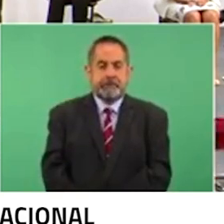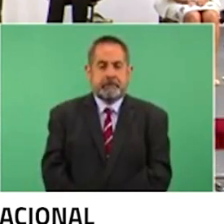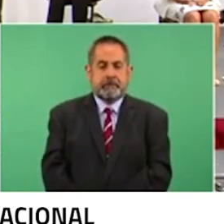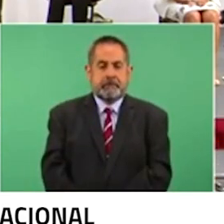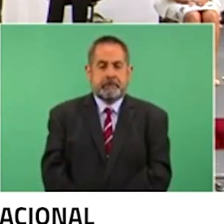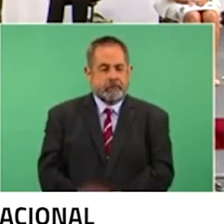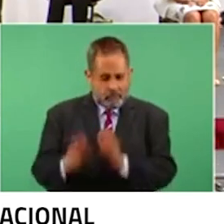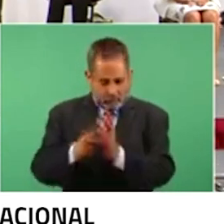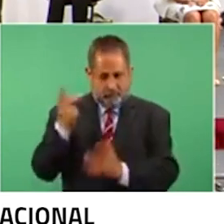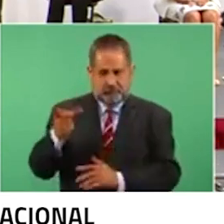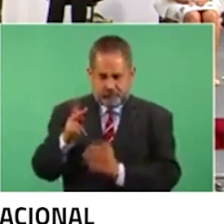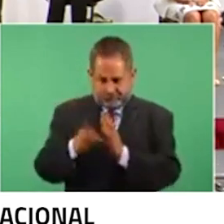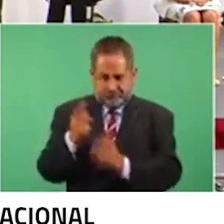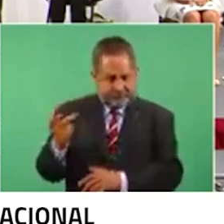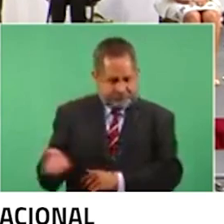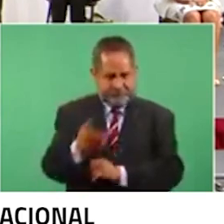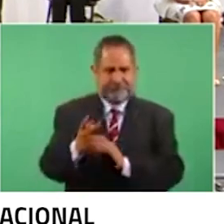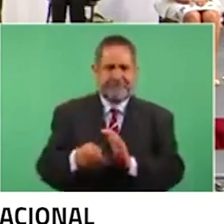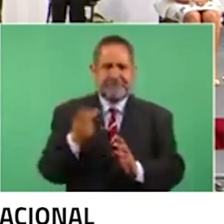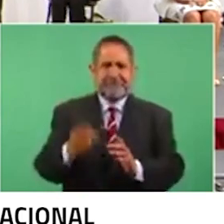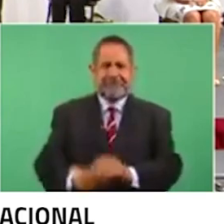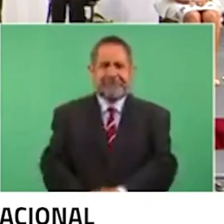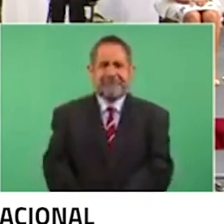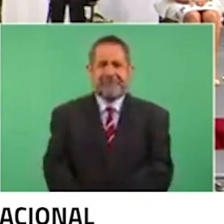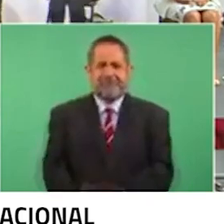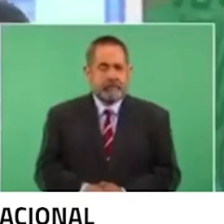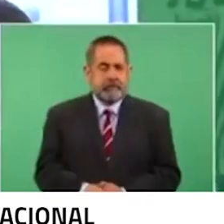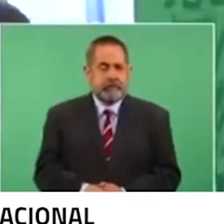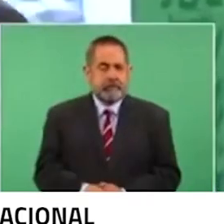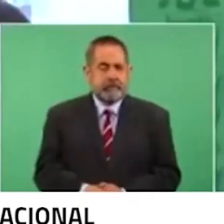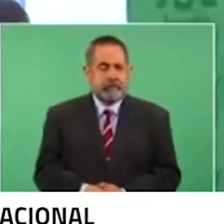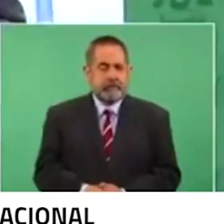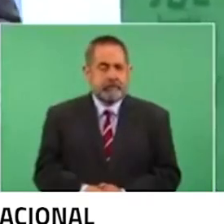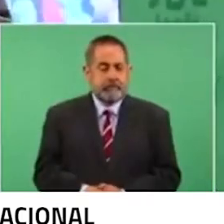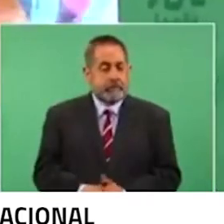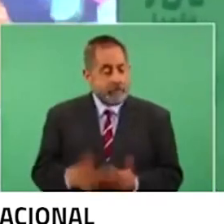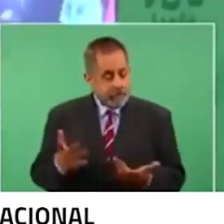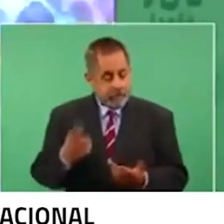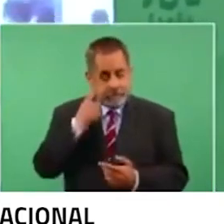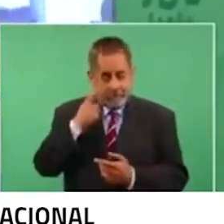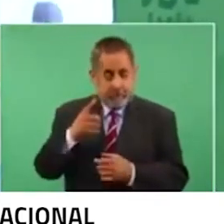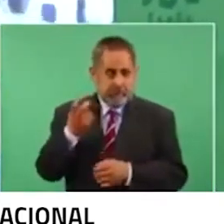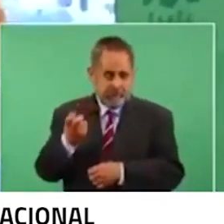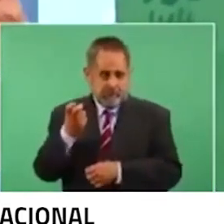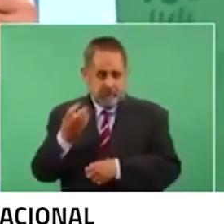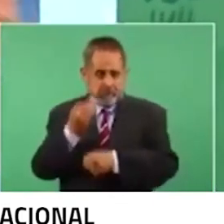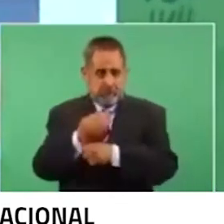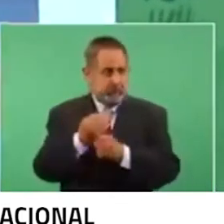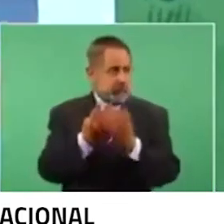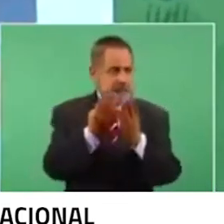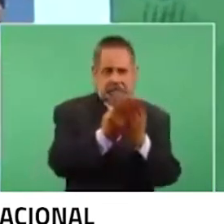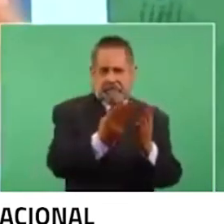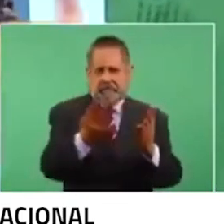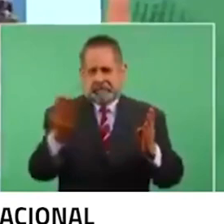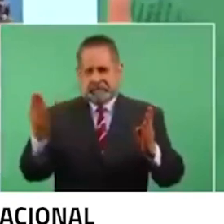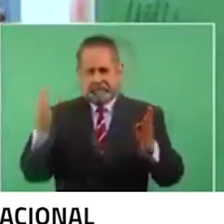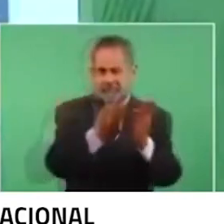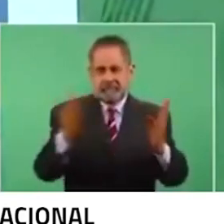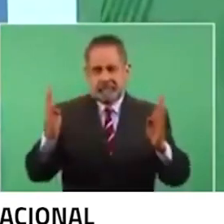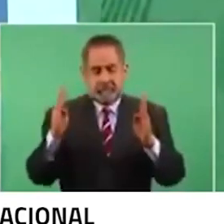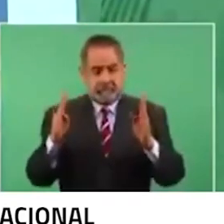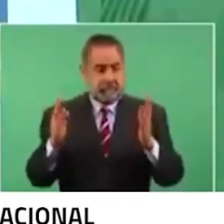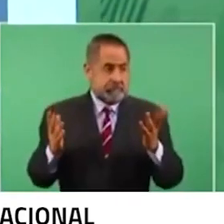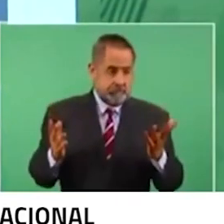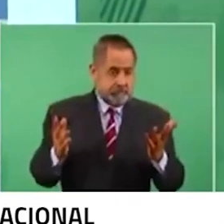volver los lunes al principio no ponemos la valla y entonces hay que poner